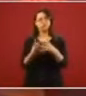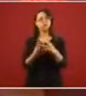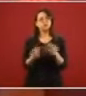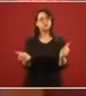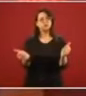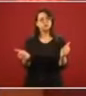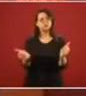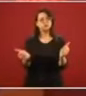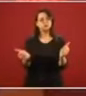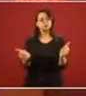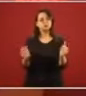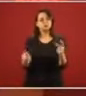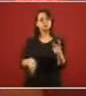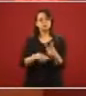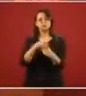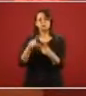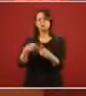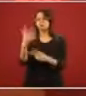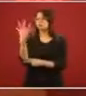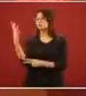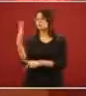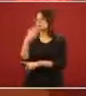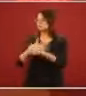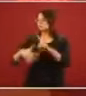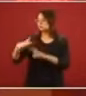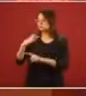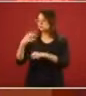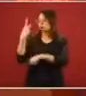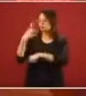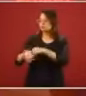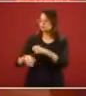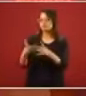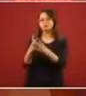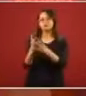qué destruirse el territorio,